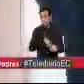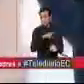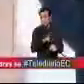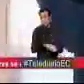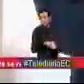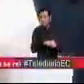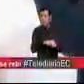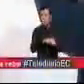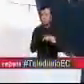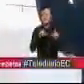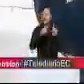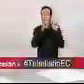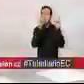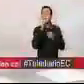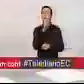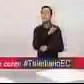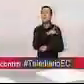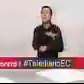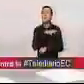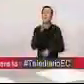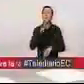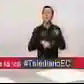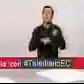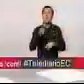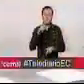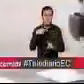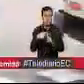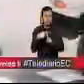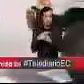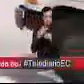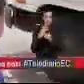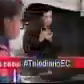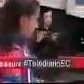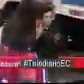Nacional y también del sector privado, en este caso de Constructores Positivos. Regresamos con ustedes.